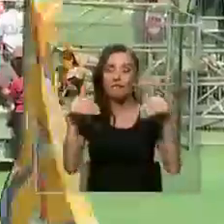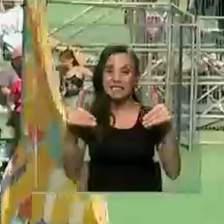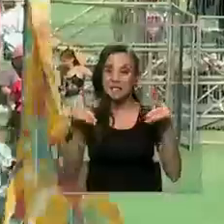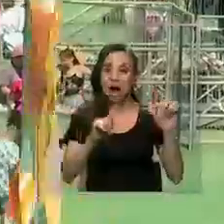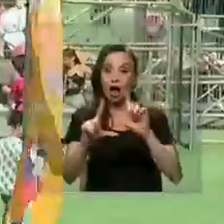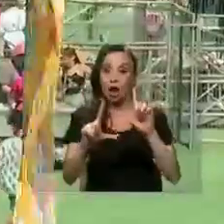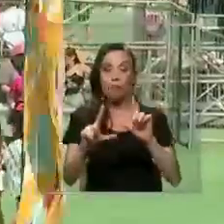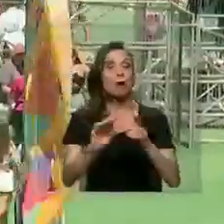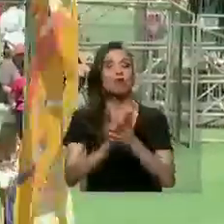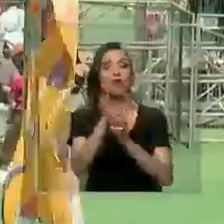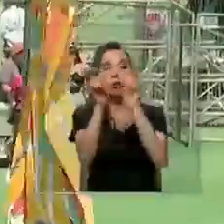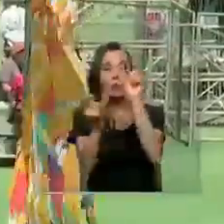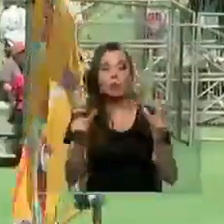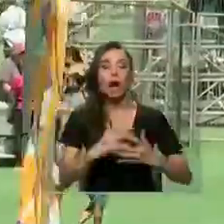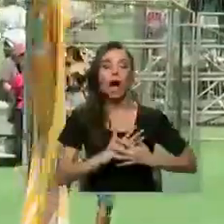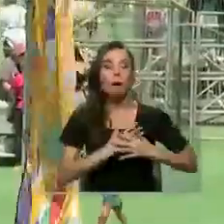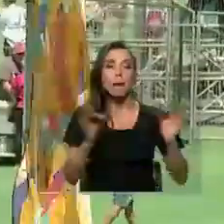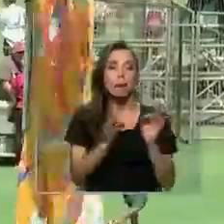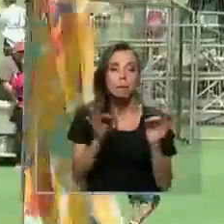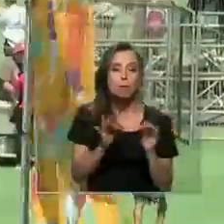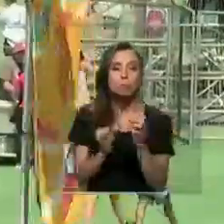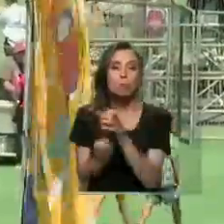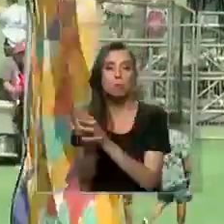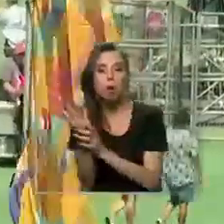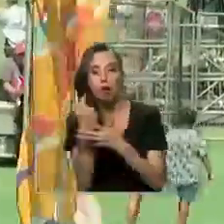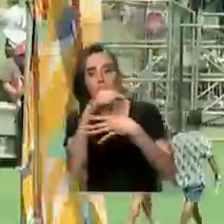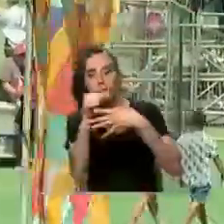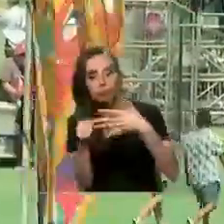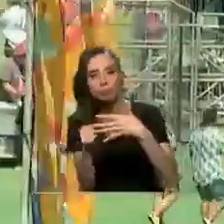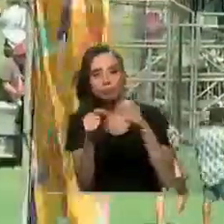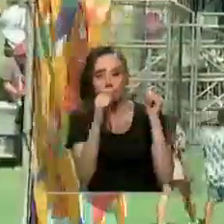todo público amante de la música y las tendencias y no